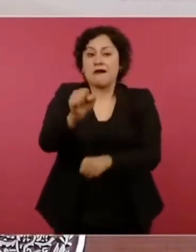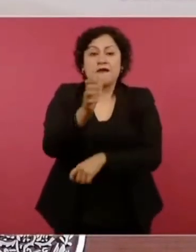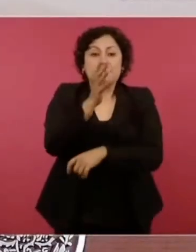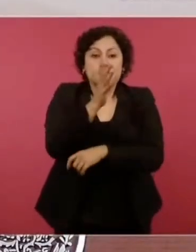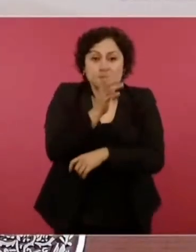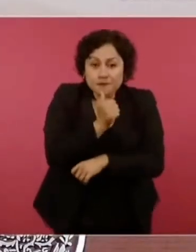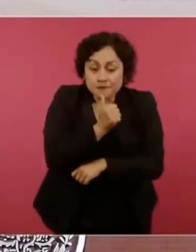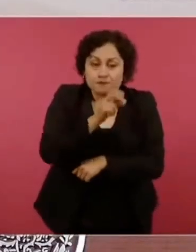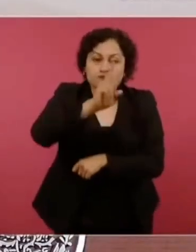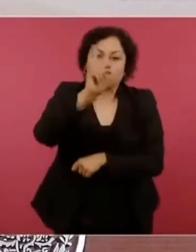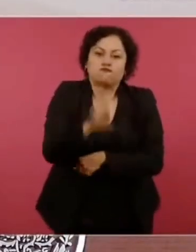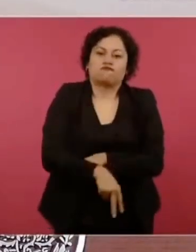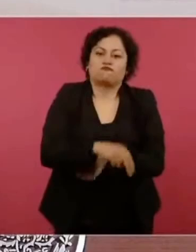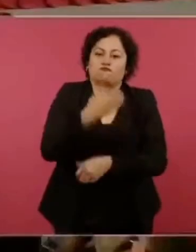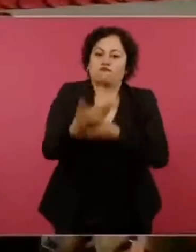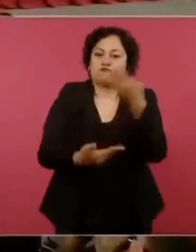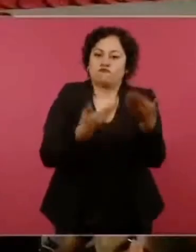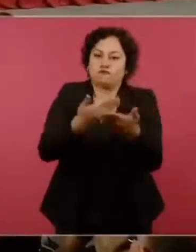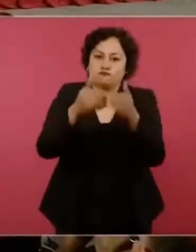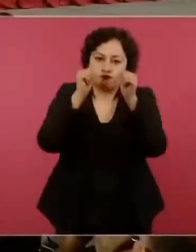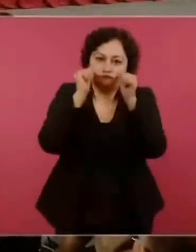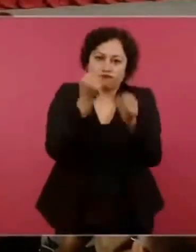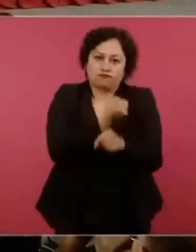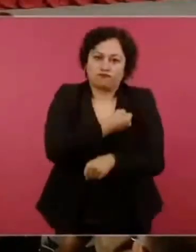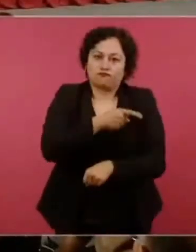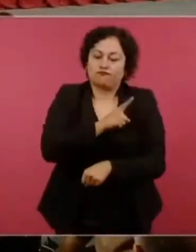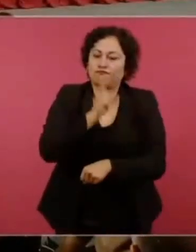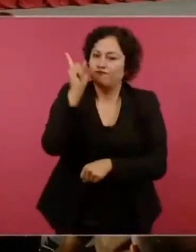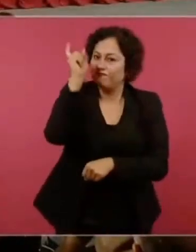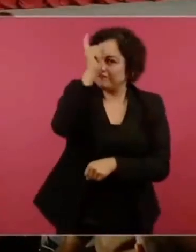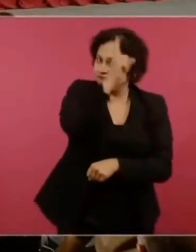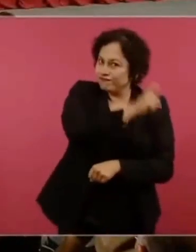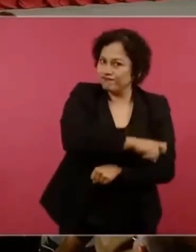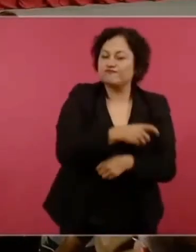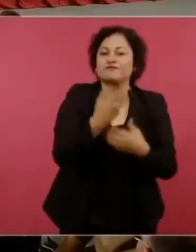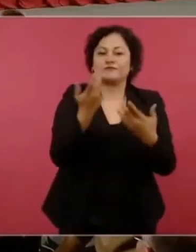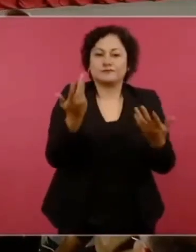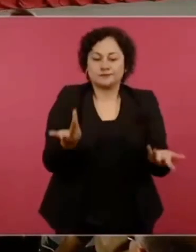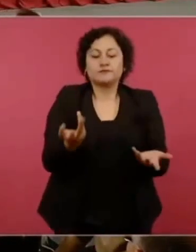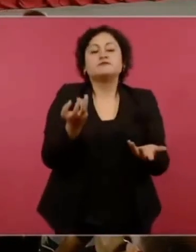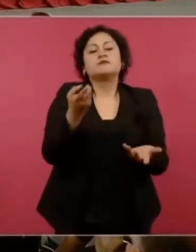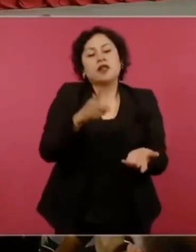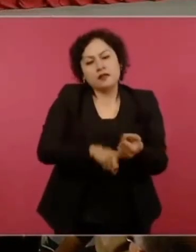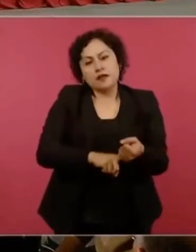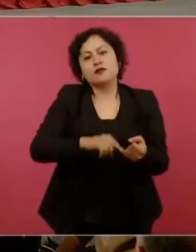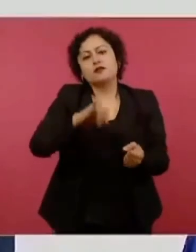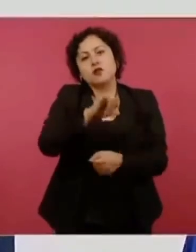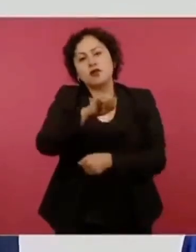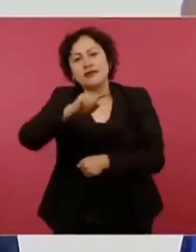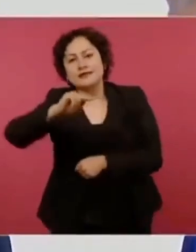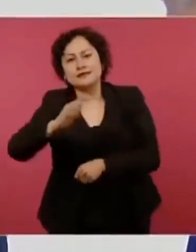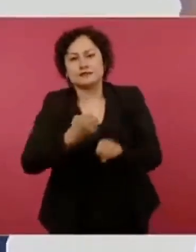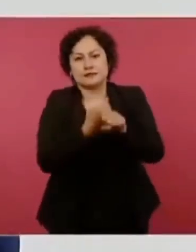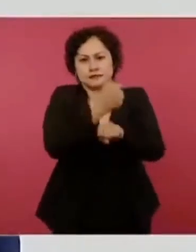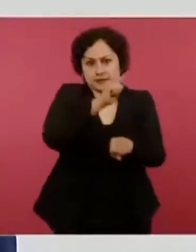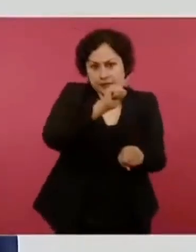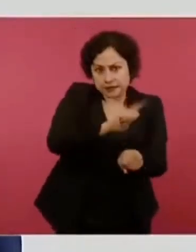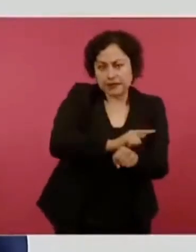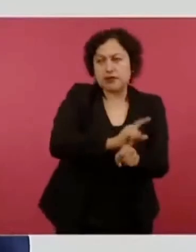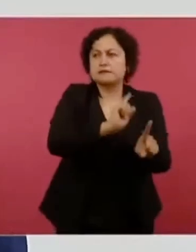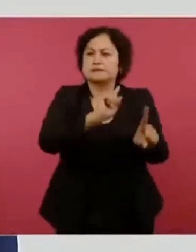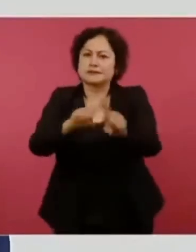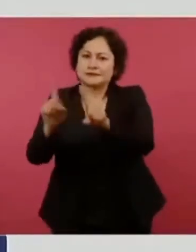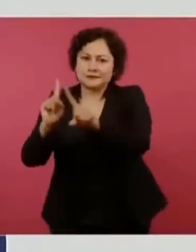servicios entre los estados. Ahí se suman después otros ISSSTEs estatales y muchísimos órganos públicos descentralizados. Esa es